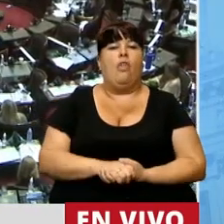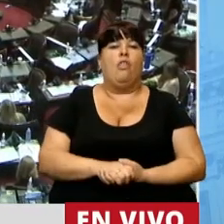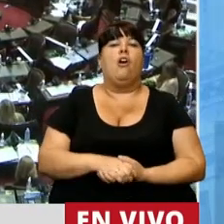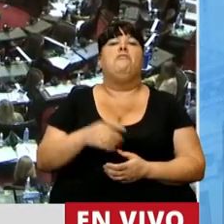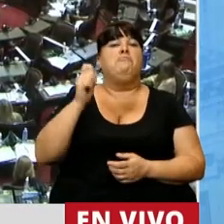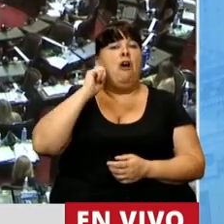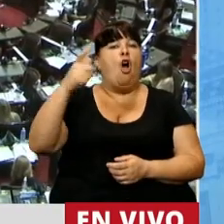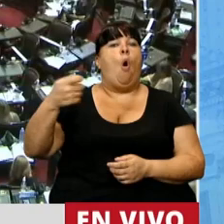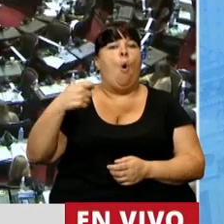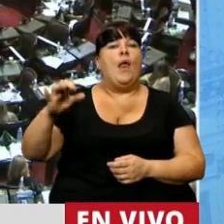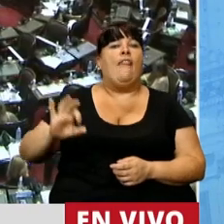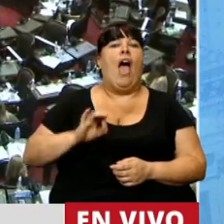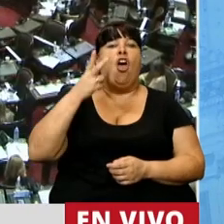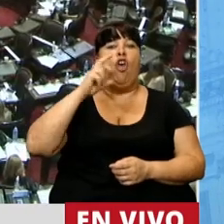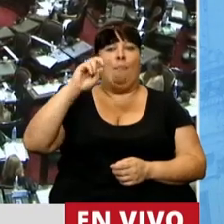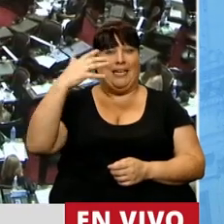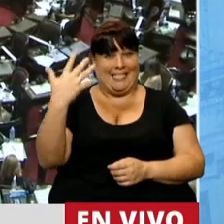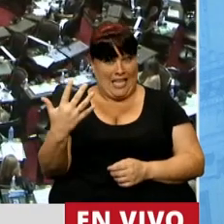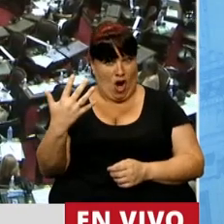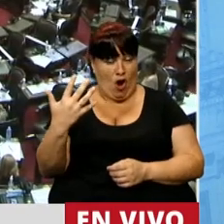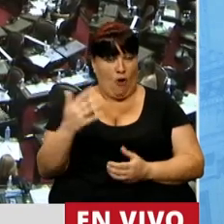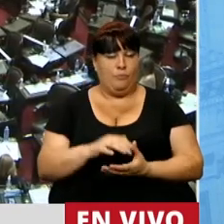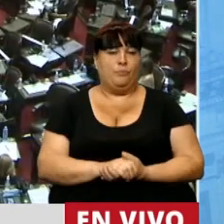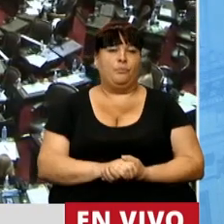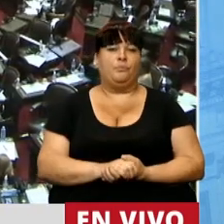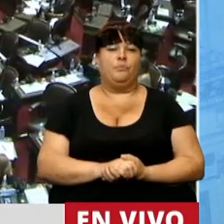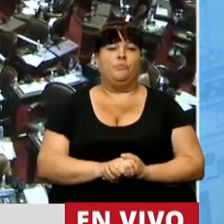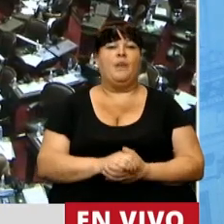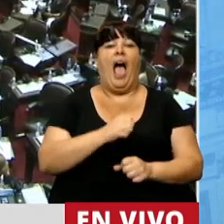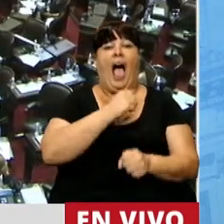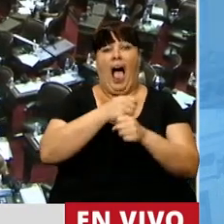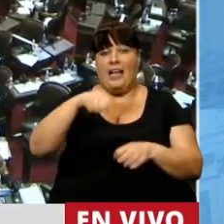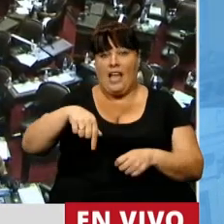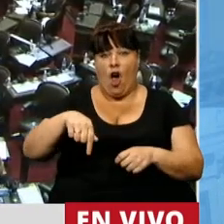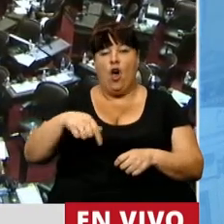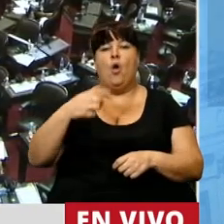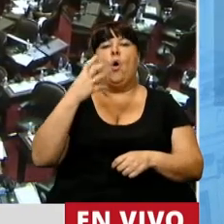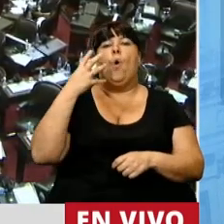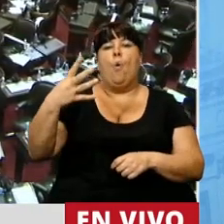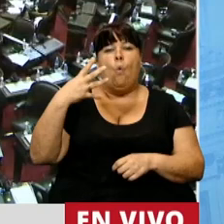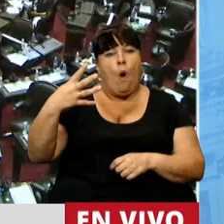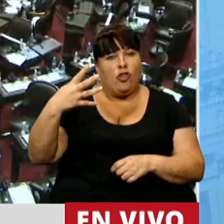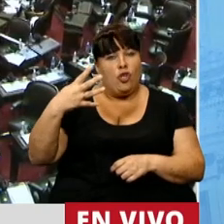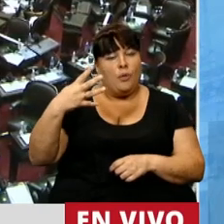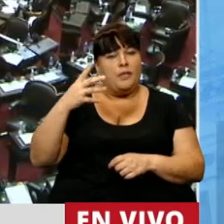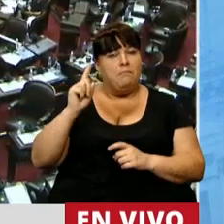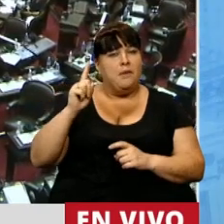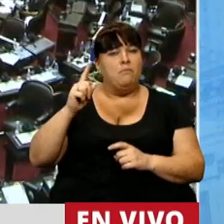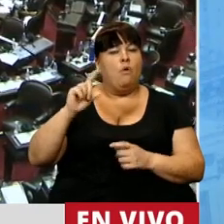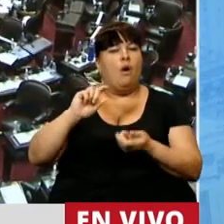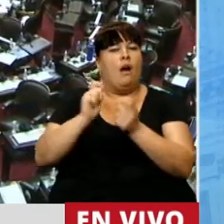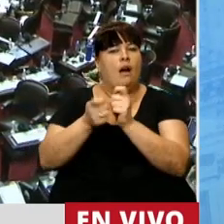logró jubilarse en el año 2005, señor presidente, al día de hoy va a llevar 4 veces